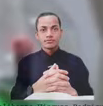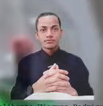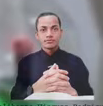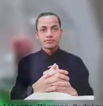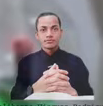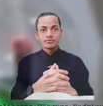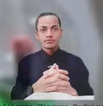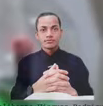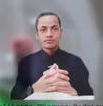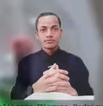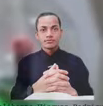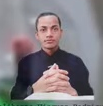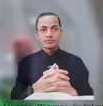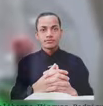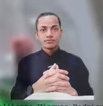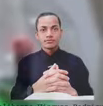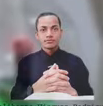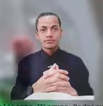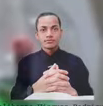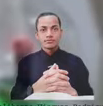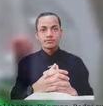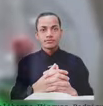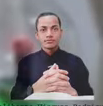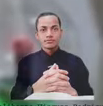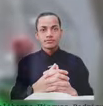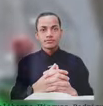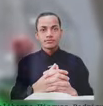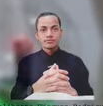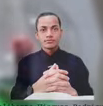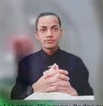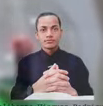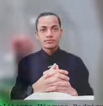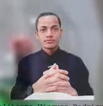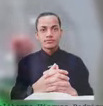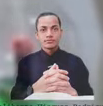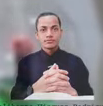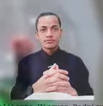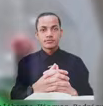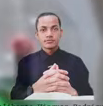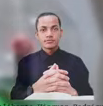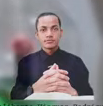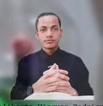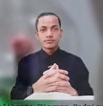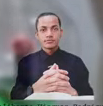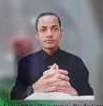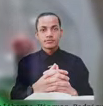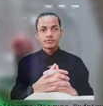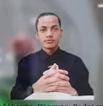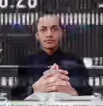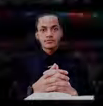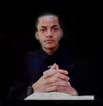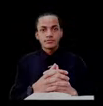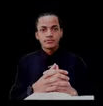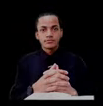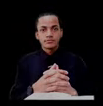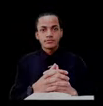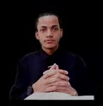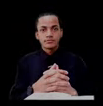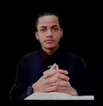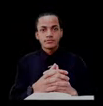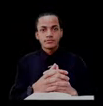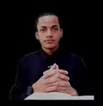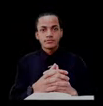canino reducido que muestra que Sahelanthropus era perteneciente al linaje humano, como muestran algunos estudios. Creemos que